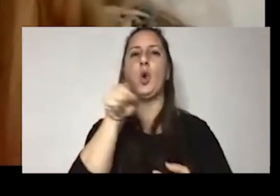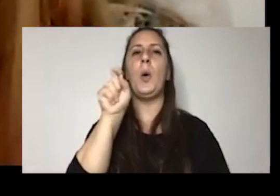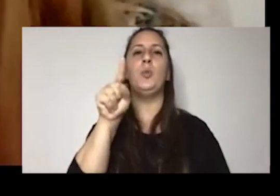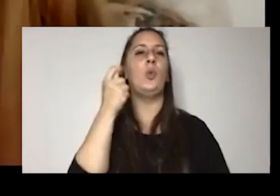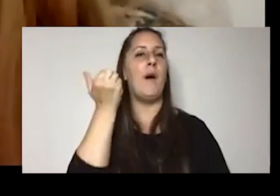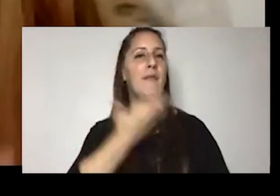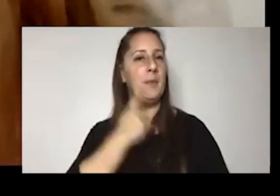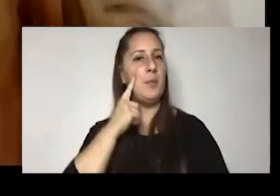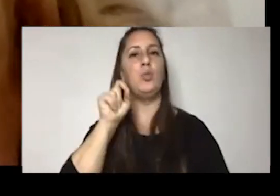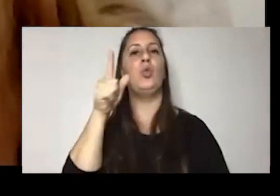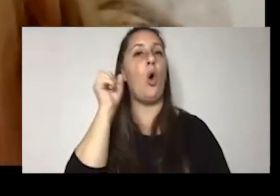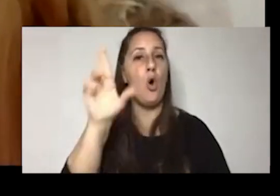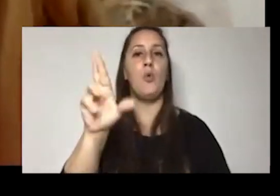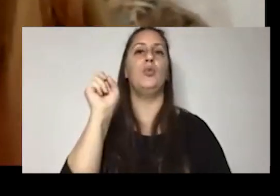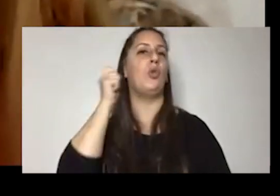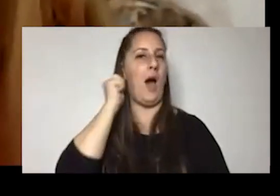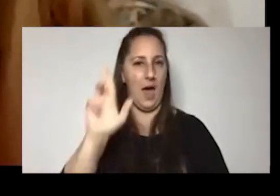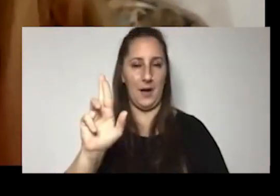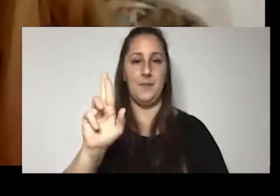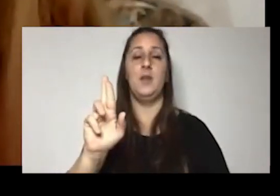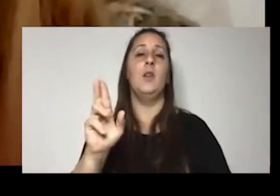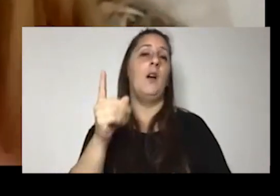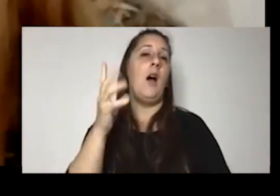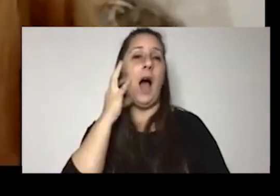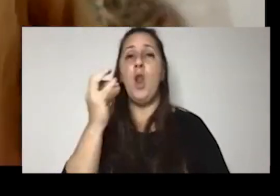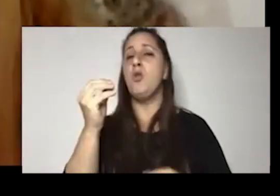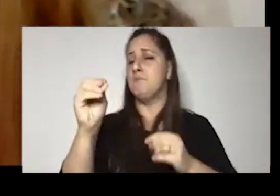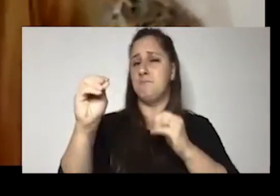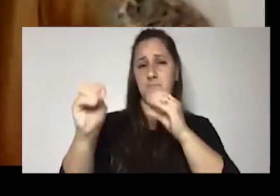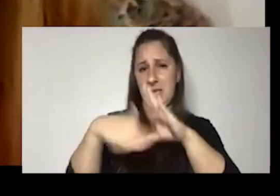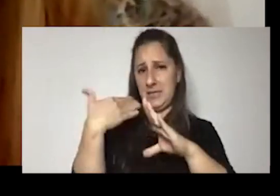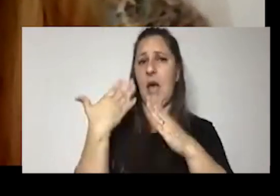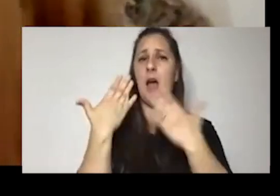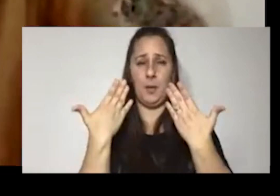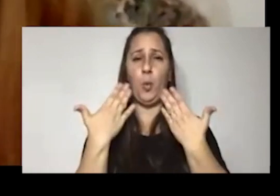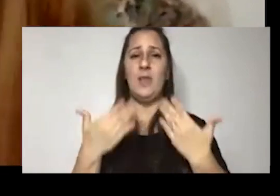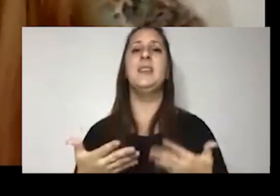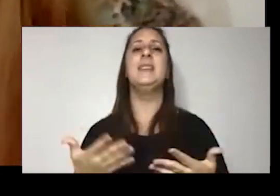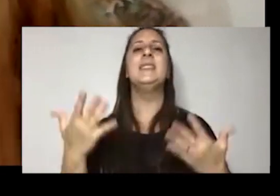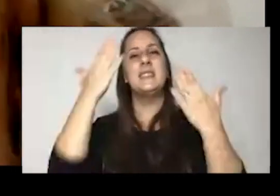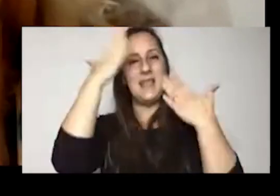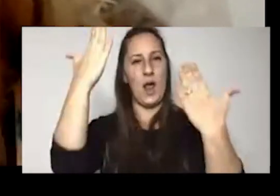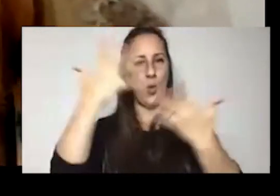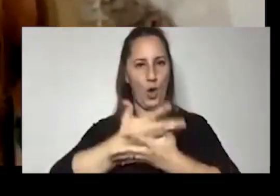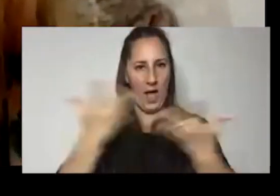comisiondiscapacidad@elcip.org.ar. Cualquier cosita nos mandan un mensaje. Bueno, un saludo grande para todos. Muchísimas